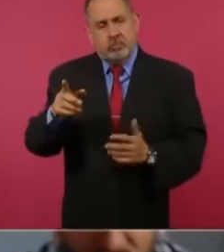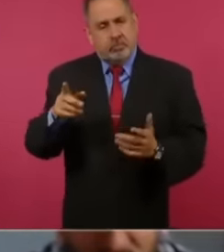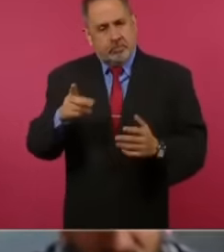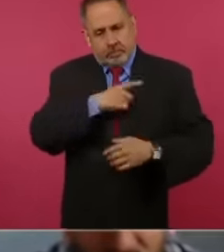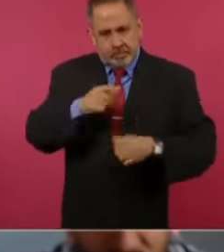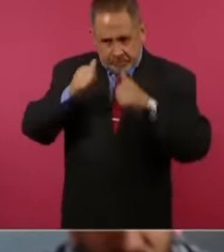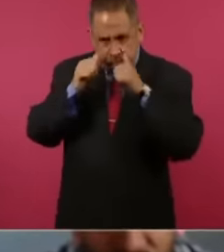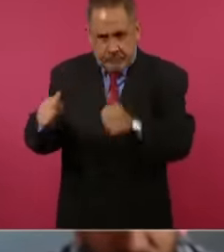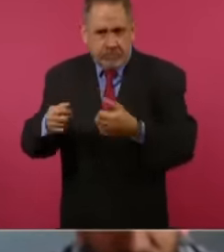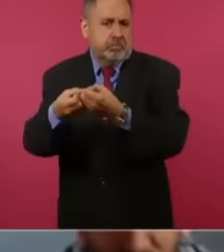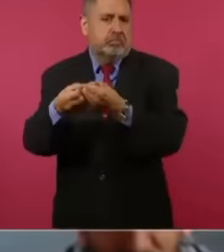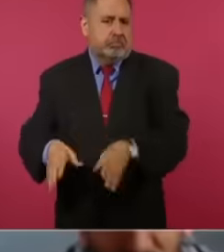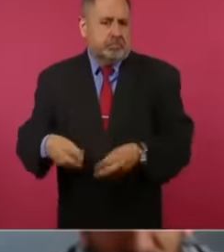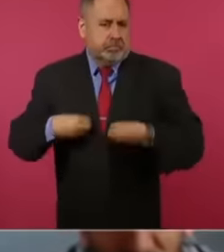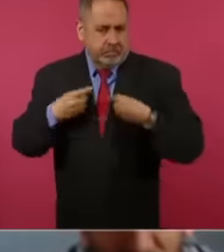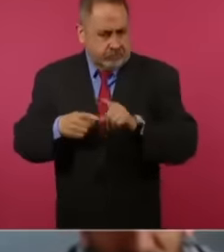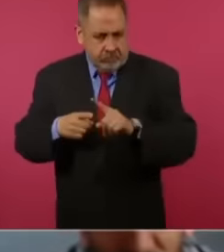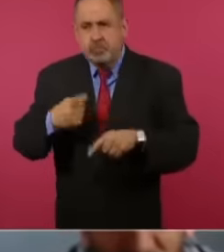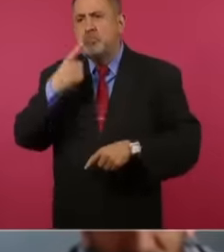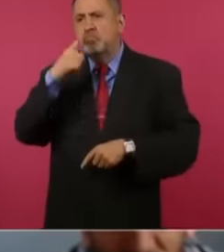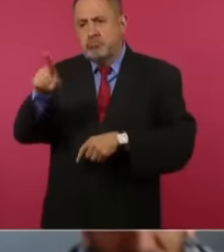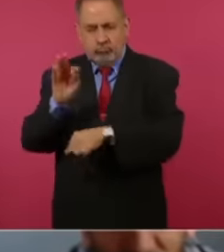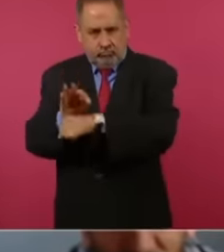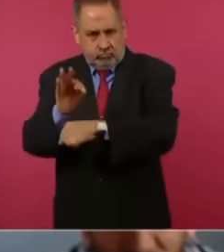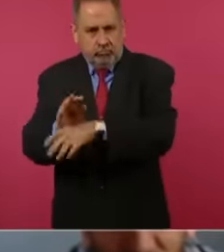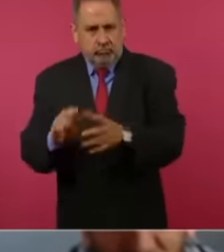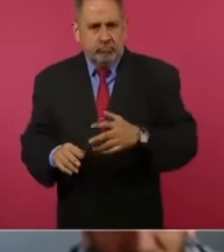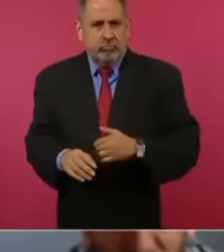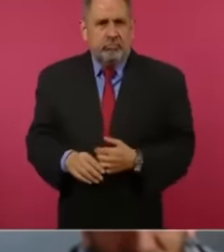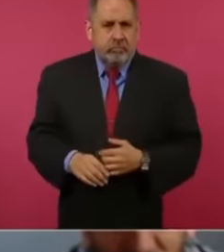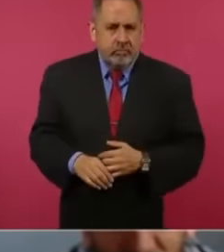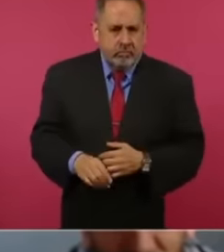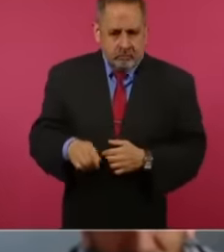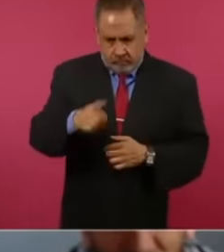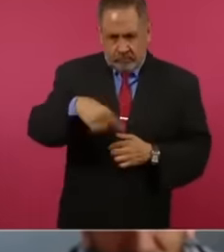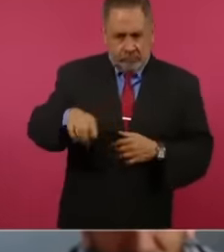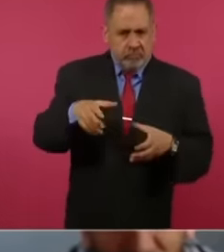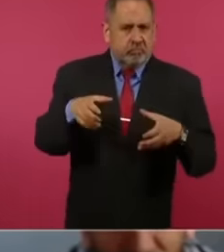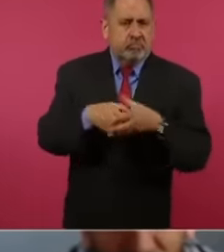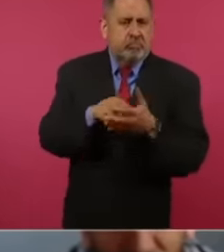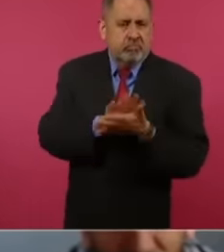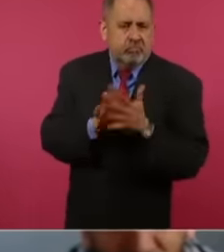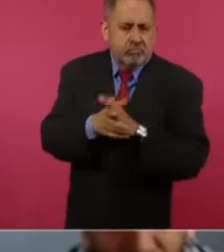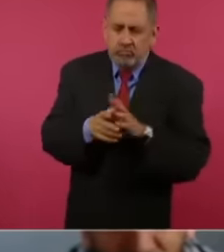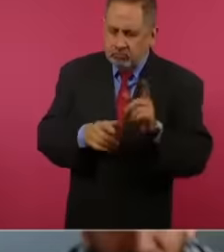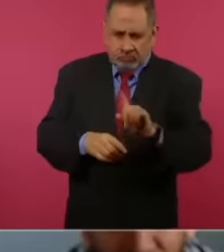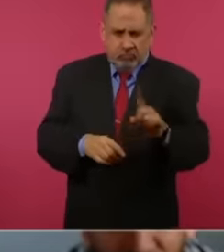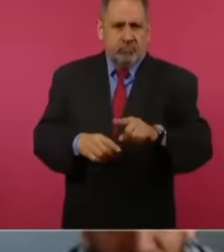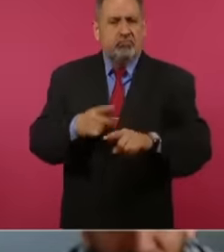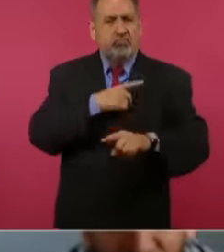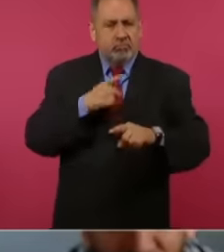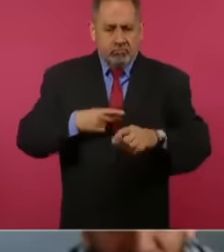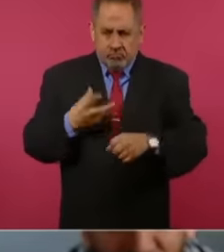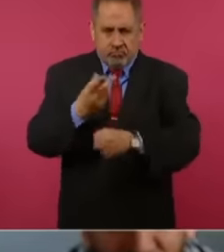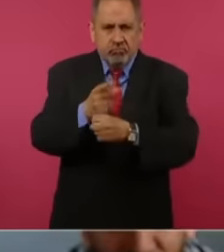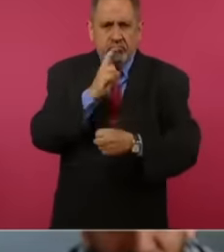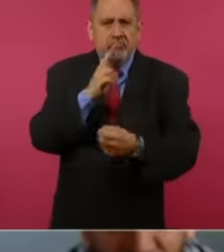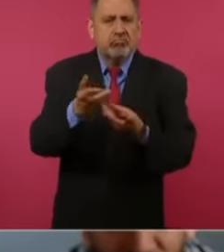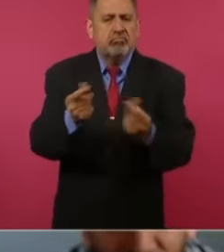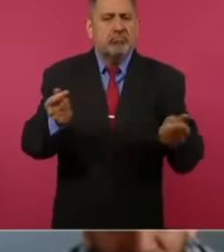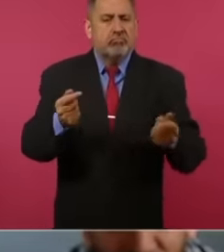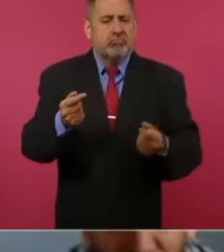en vez de amafiarse con los que la están defendiendo a sus propios ahí, en vez de eso, que lo resuelvan rápido,